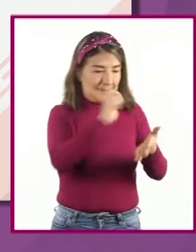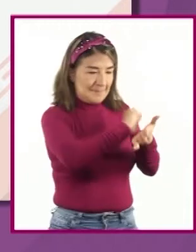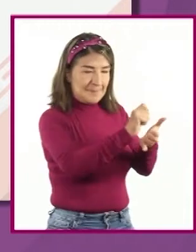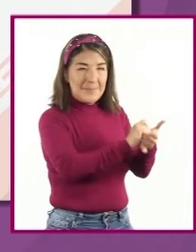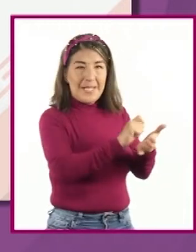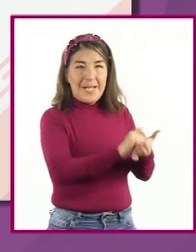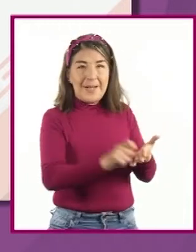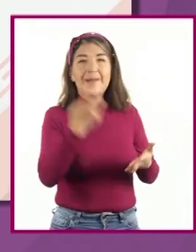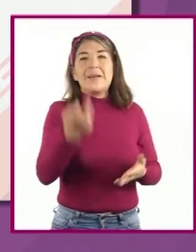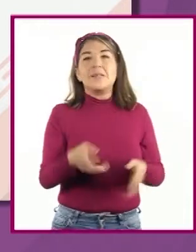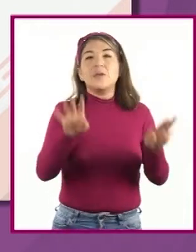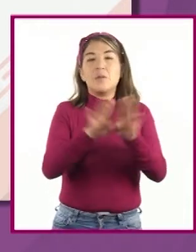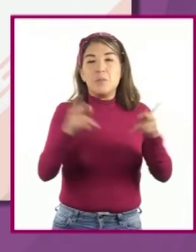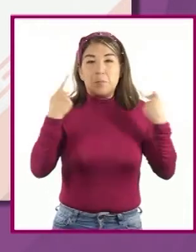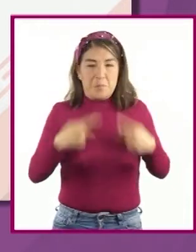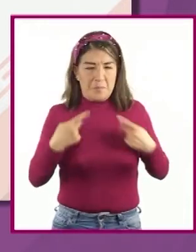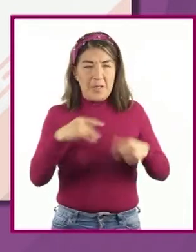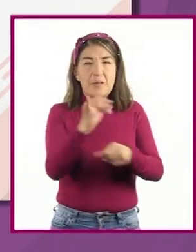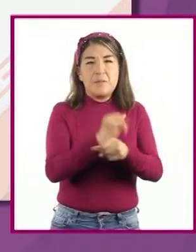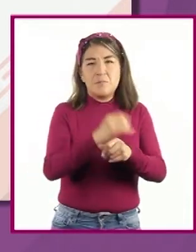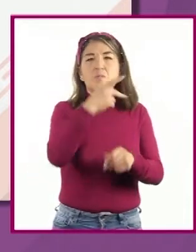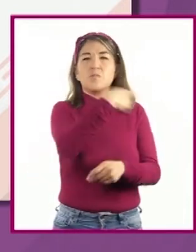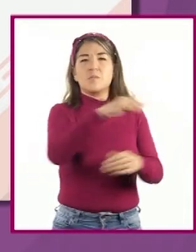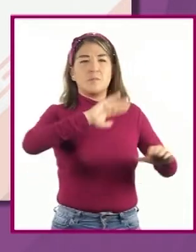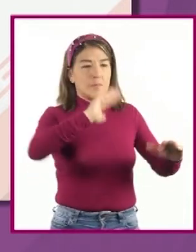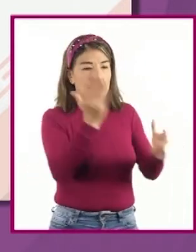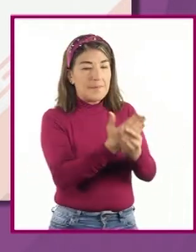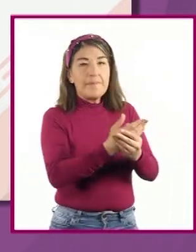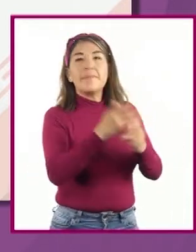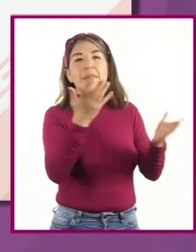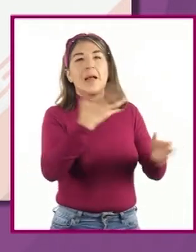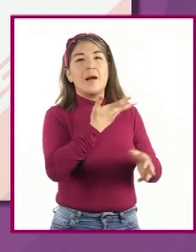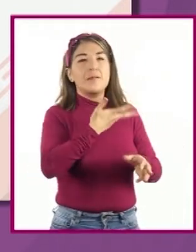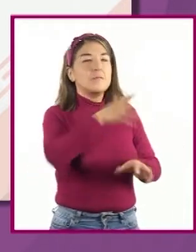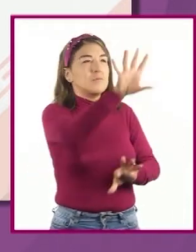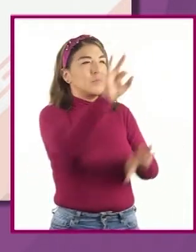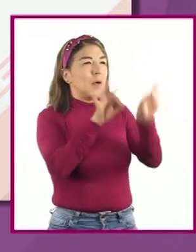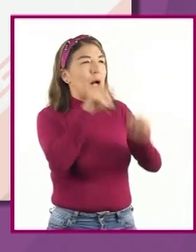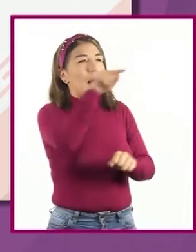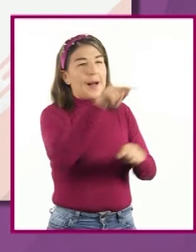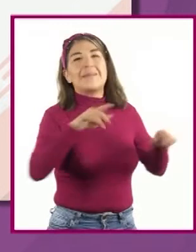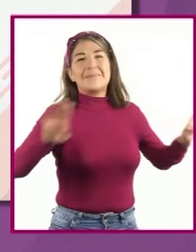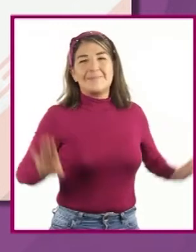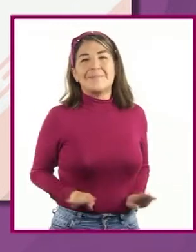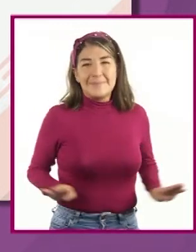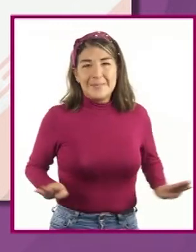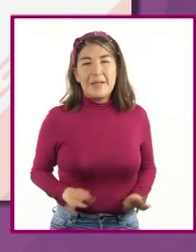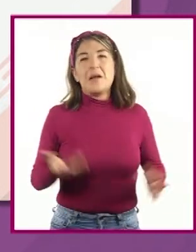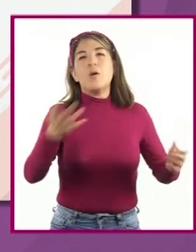el investigador puede tener un archivo donde localice las características,